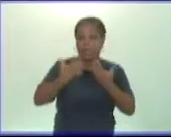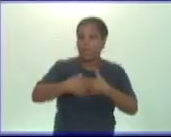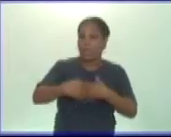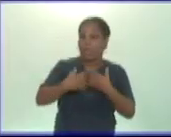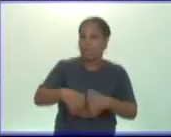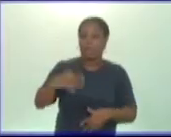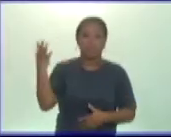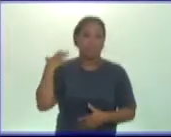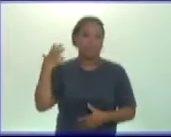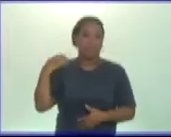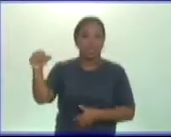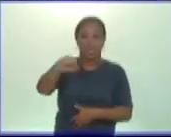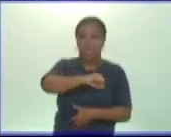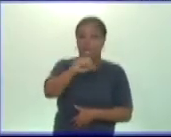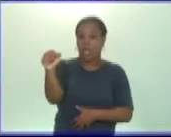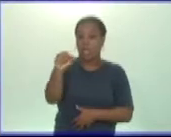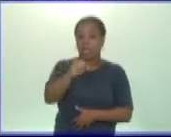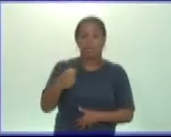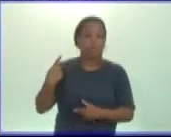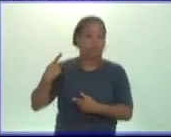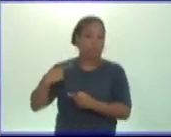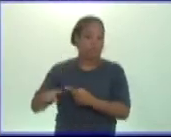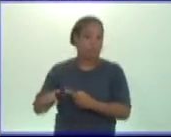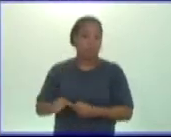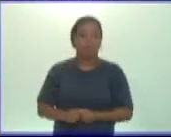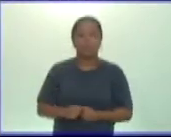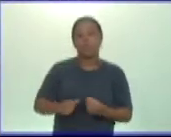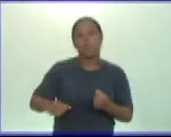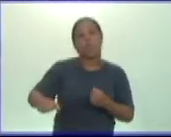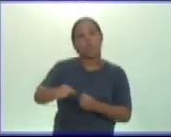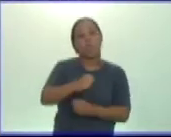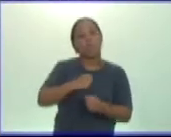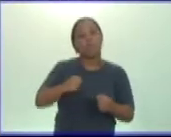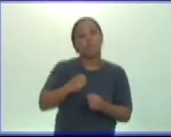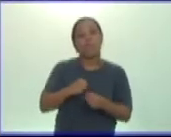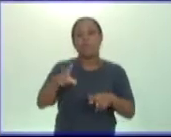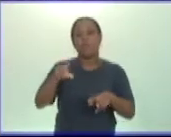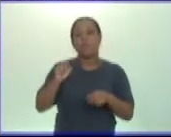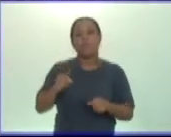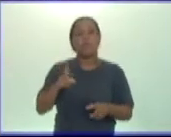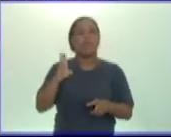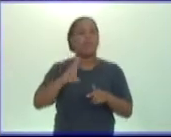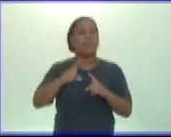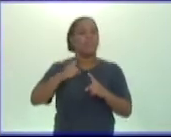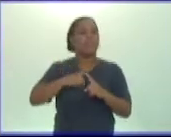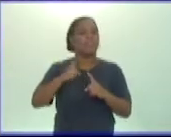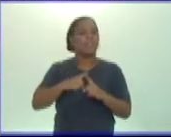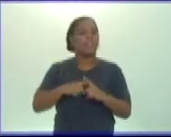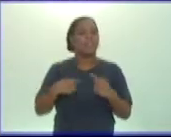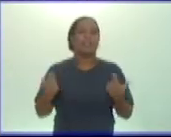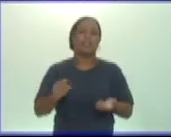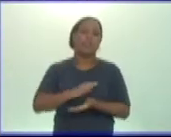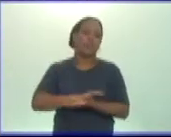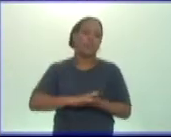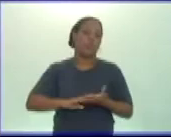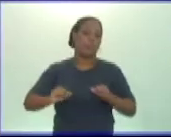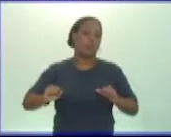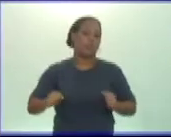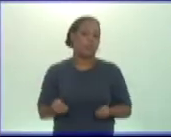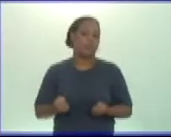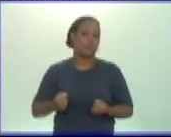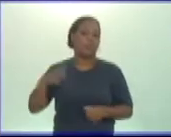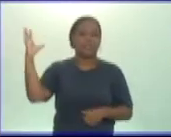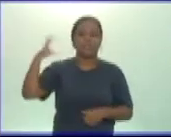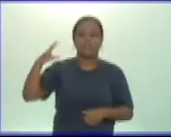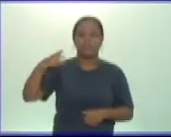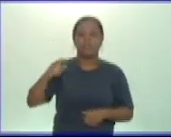calefacciones, vehículos, etc., pasando a utilizar nuevas tecnologías que ayuden a controlar estas emisiones y usando cada vez